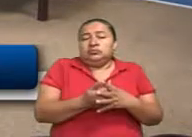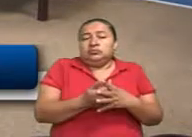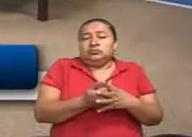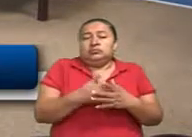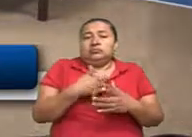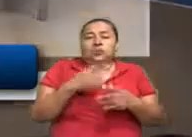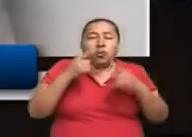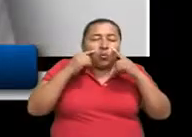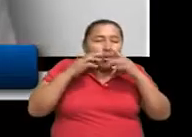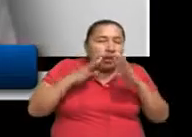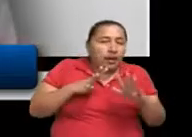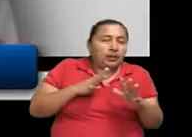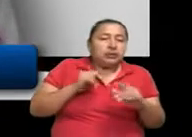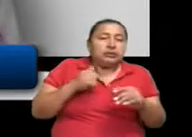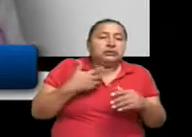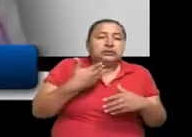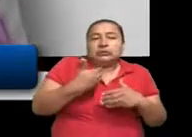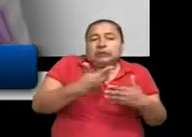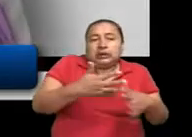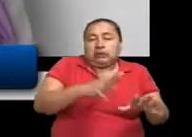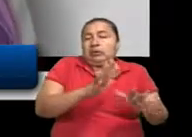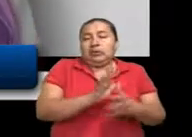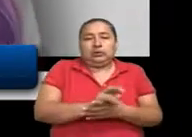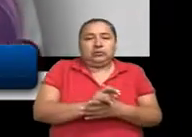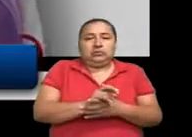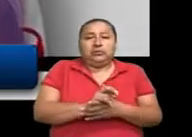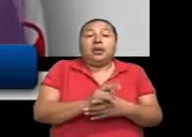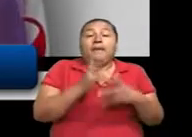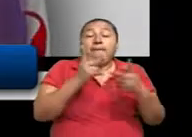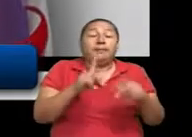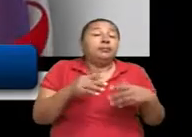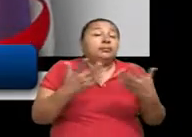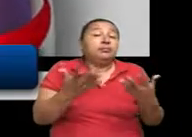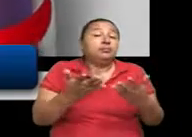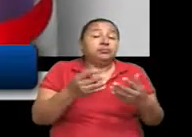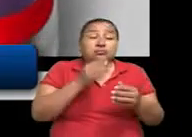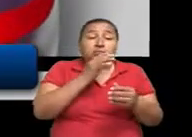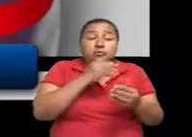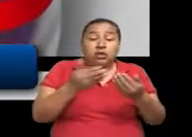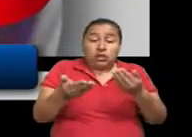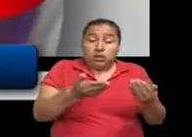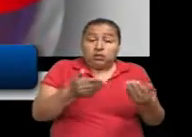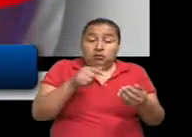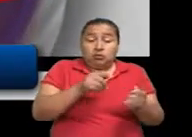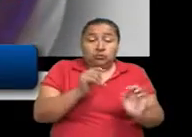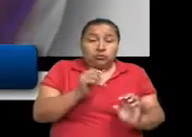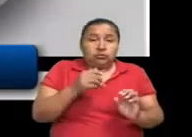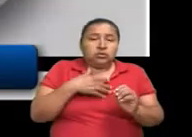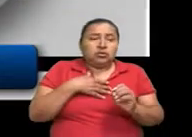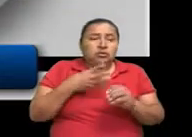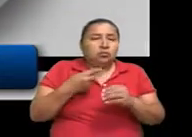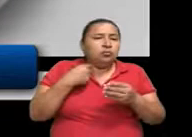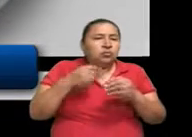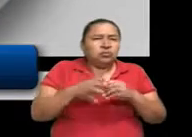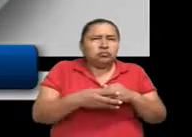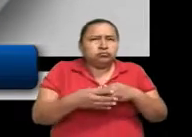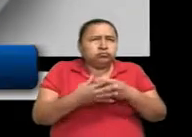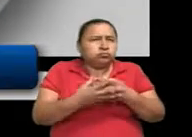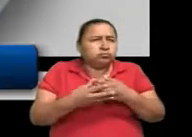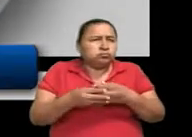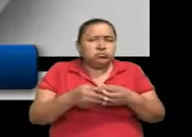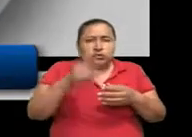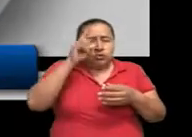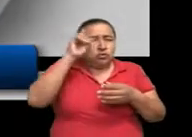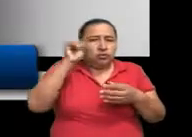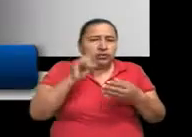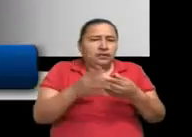lo protege, entonces lo deja así. Pero ¿qué pasa? El niño cuando se toca sus testículos no mira que tiene